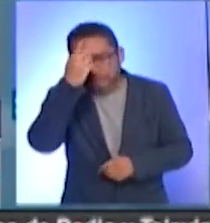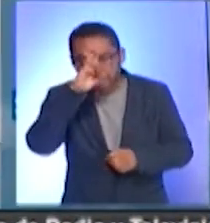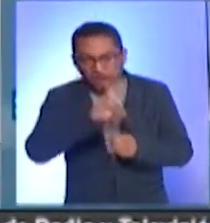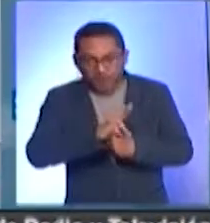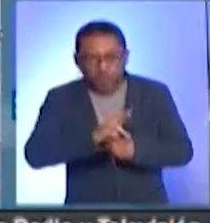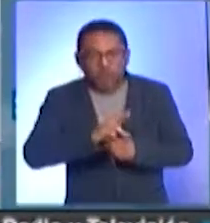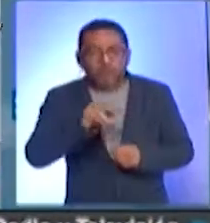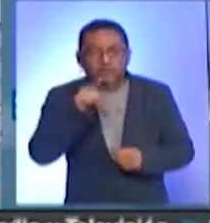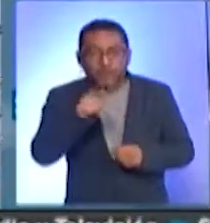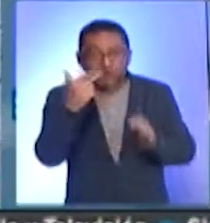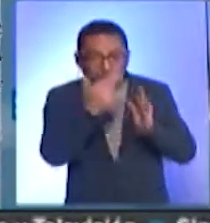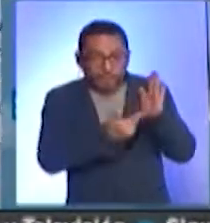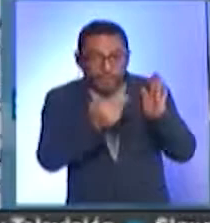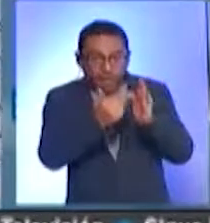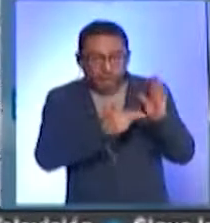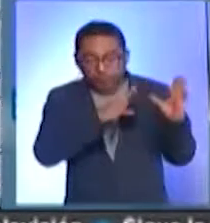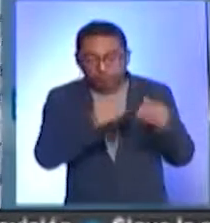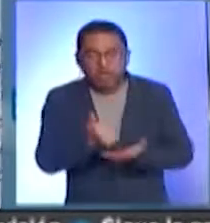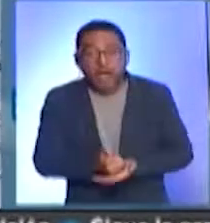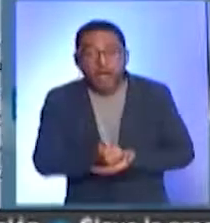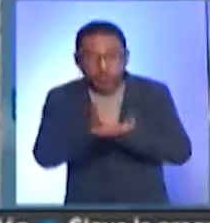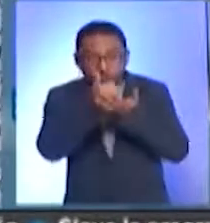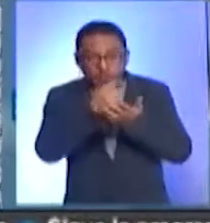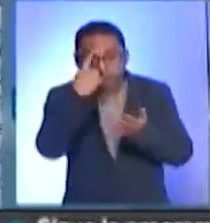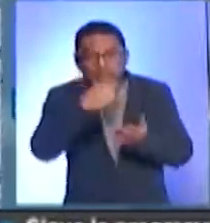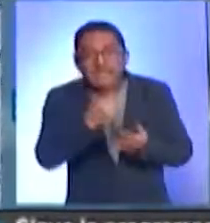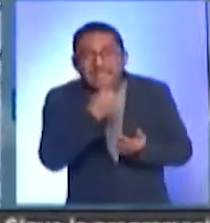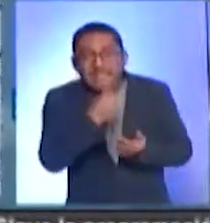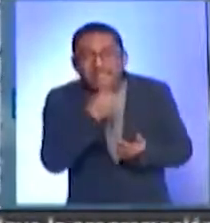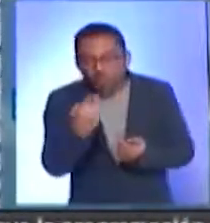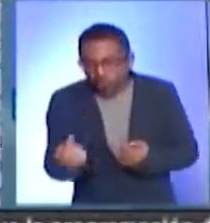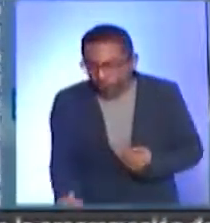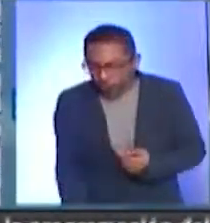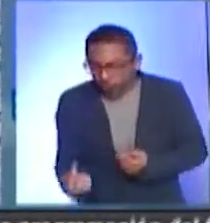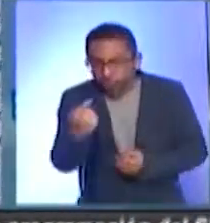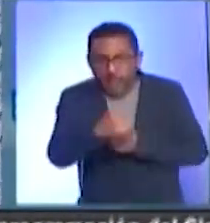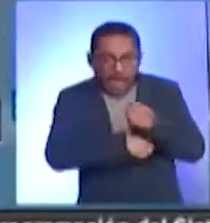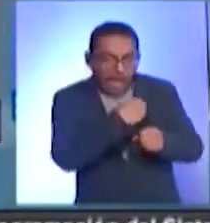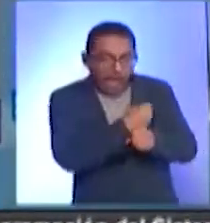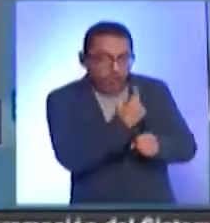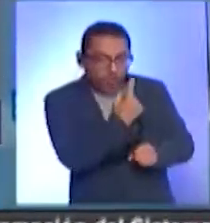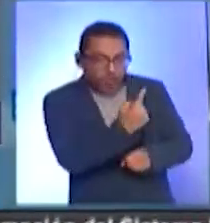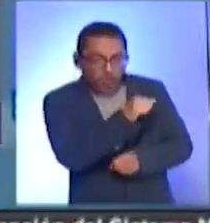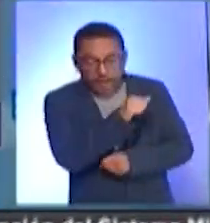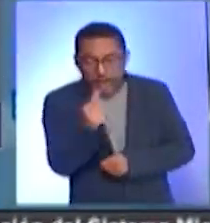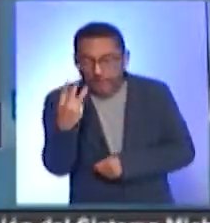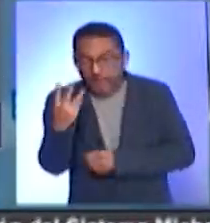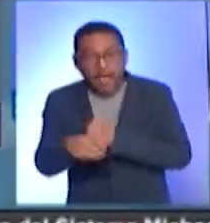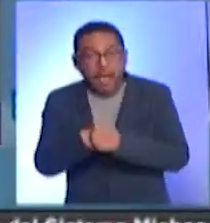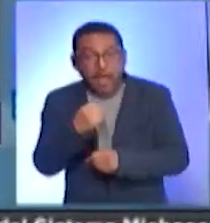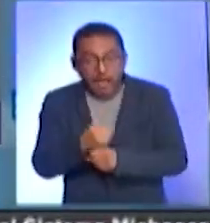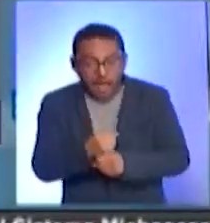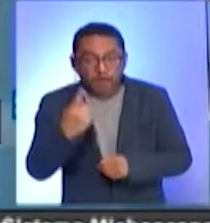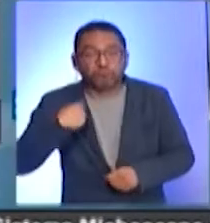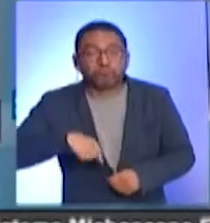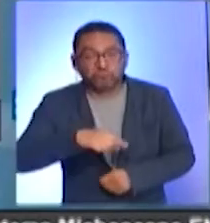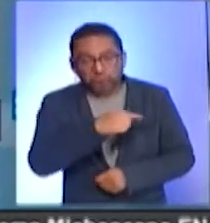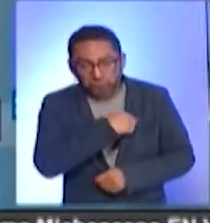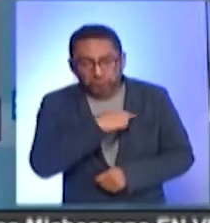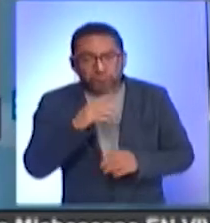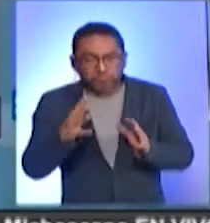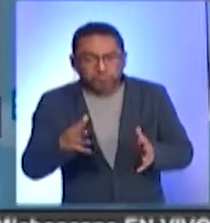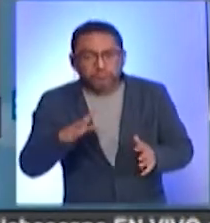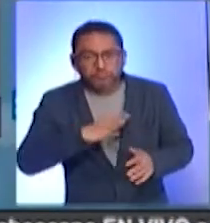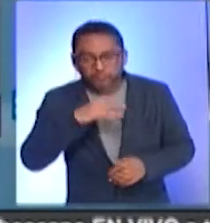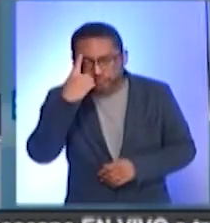este taller ayuda de manera importante la primera infancia de los niños de 1 a 3 años estamos recibiendo 15